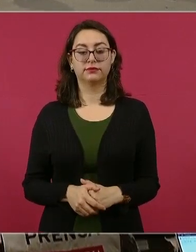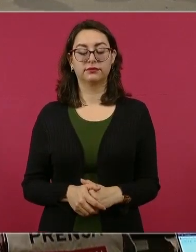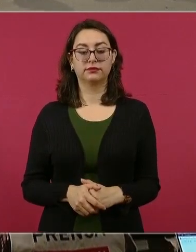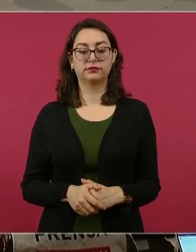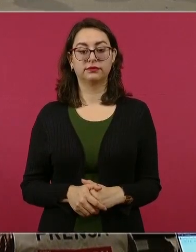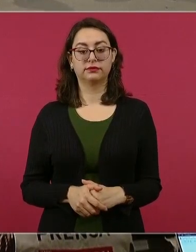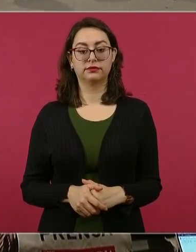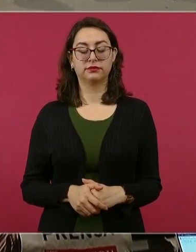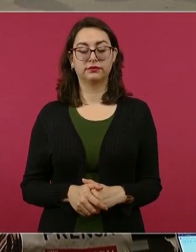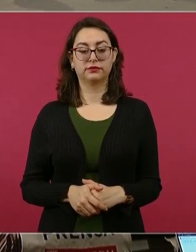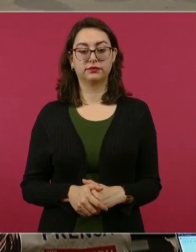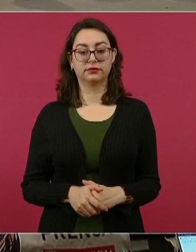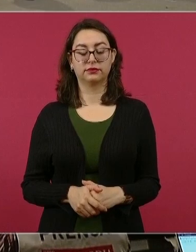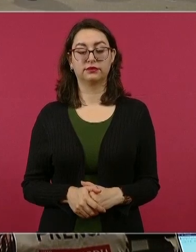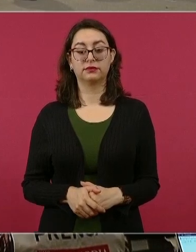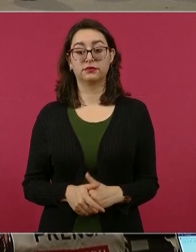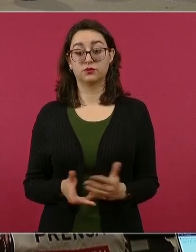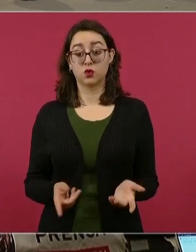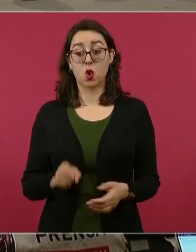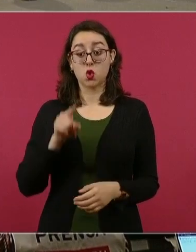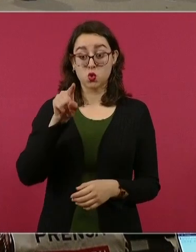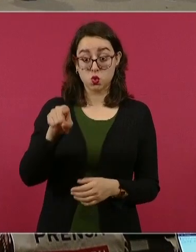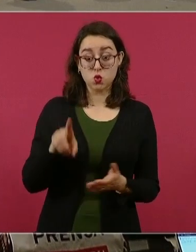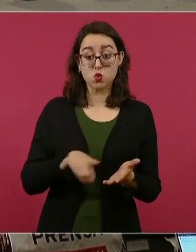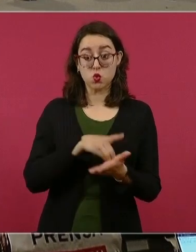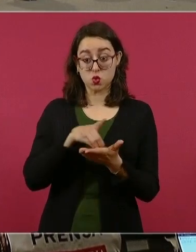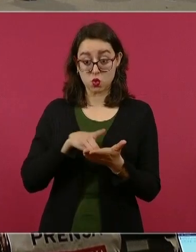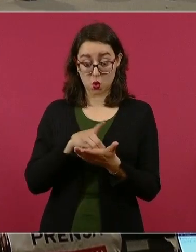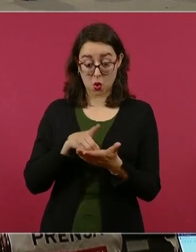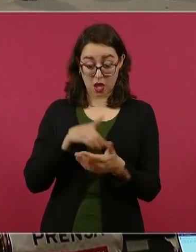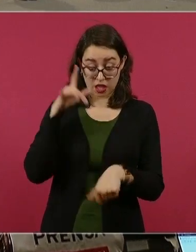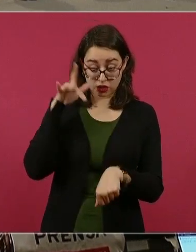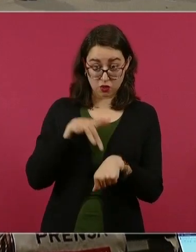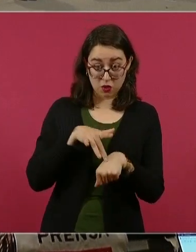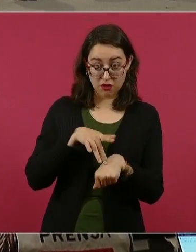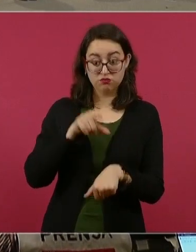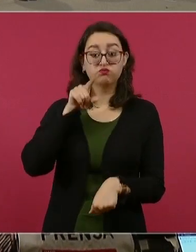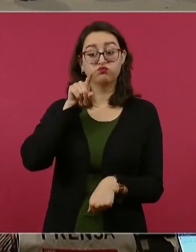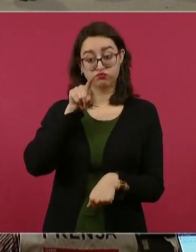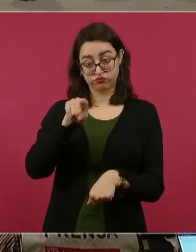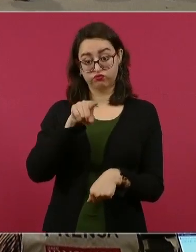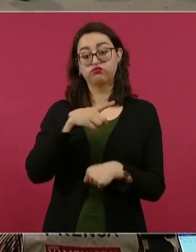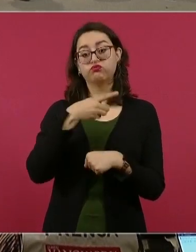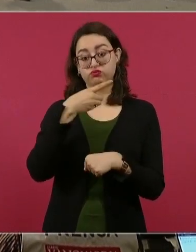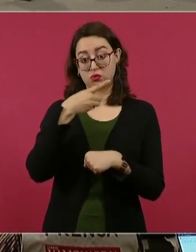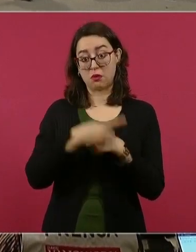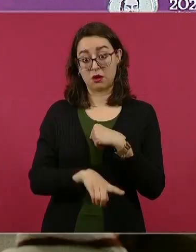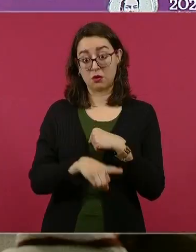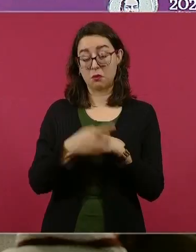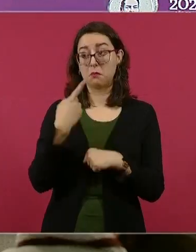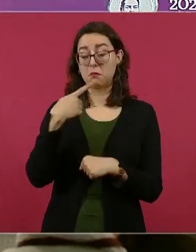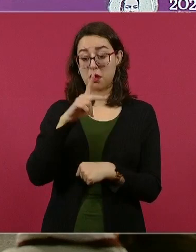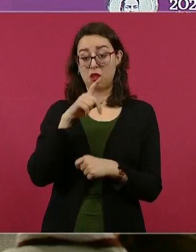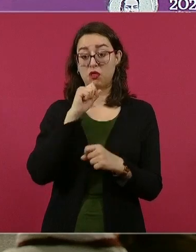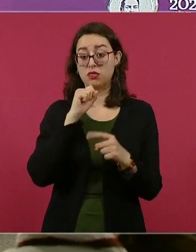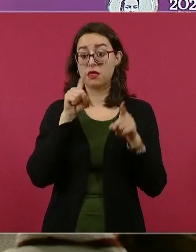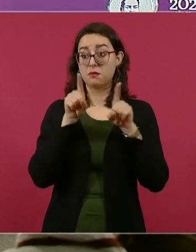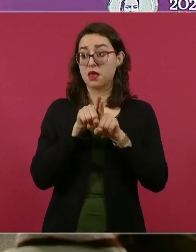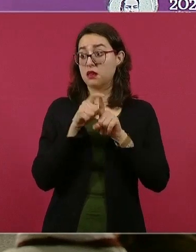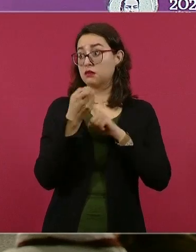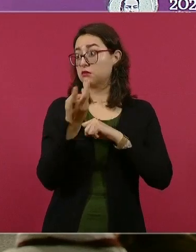también hay que considerar que si te drogas, te dañas y dañas a las demás personas. Y